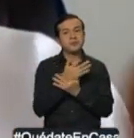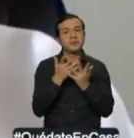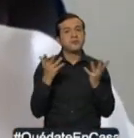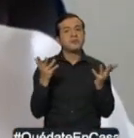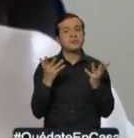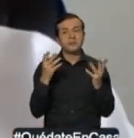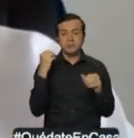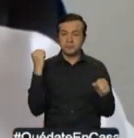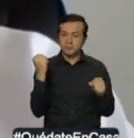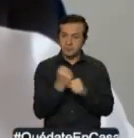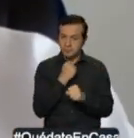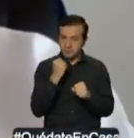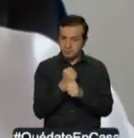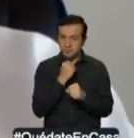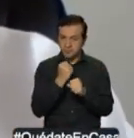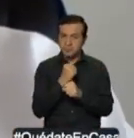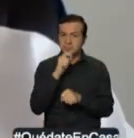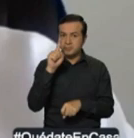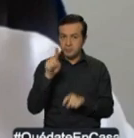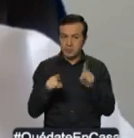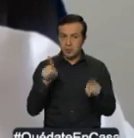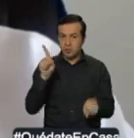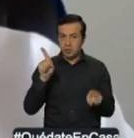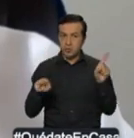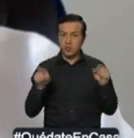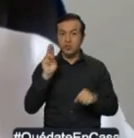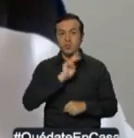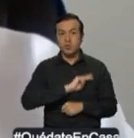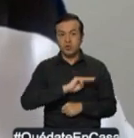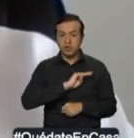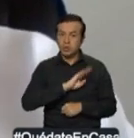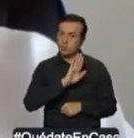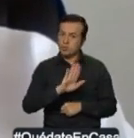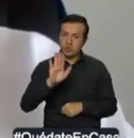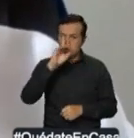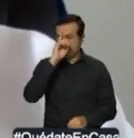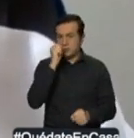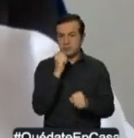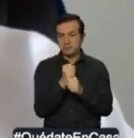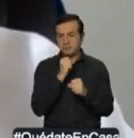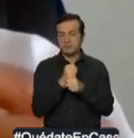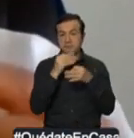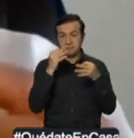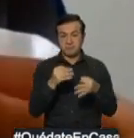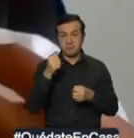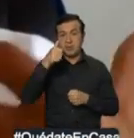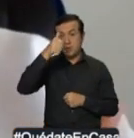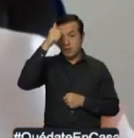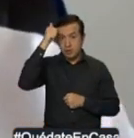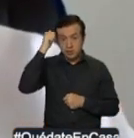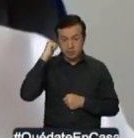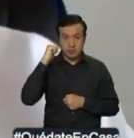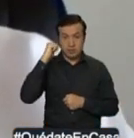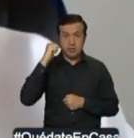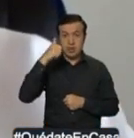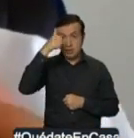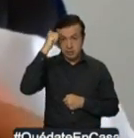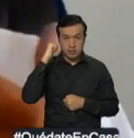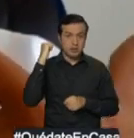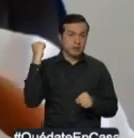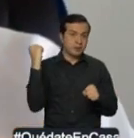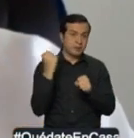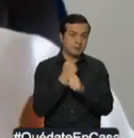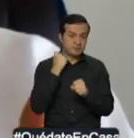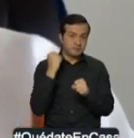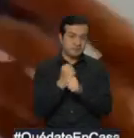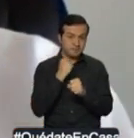trabajo con algunos gobiernos autónomos descentralizados el día de ayer trabajamos